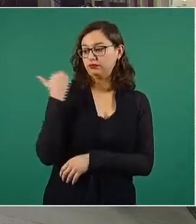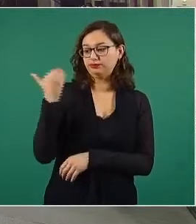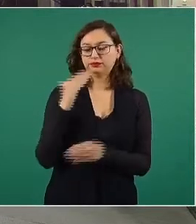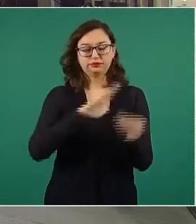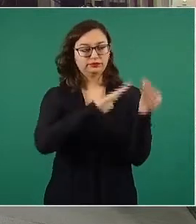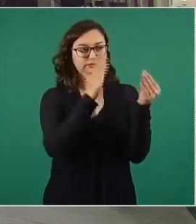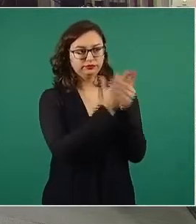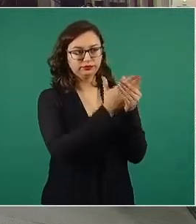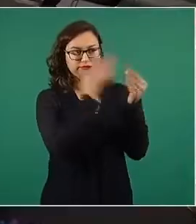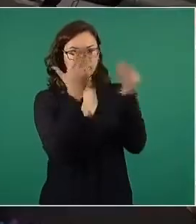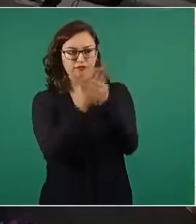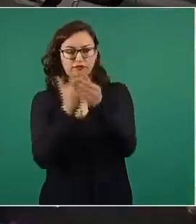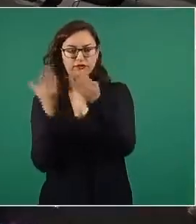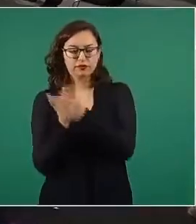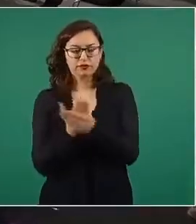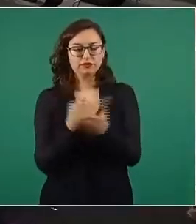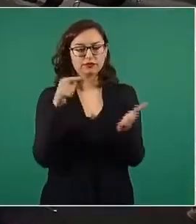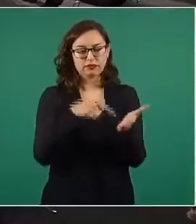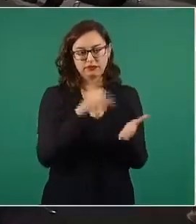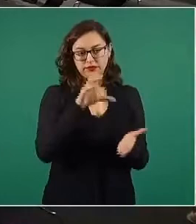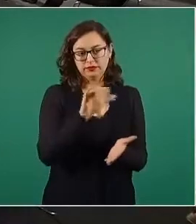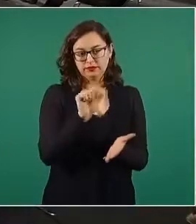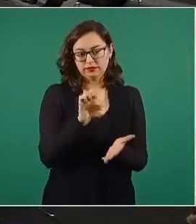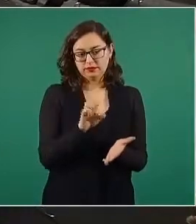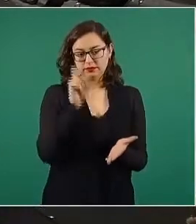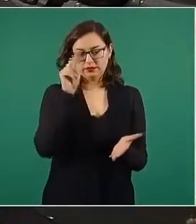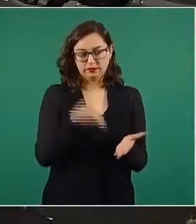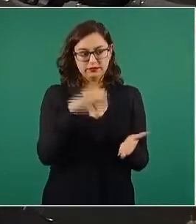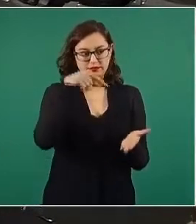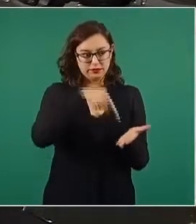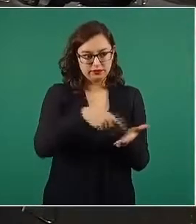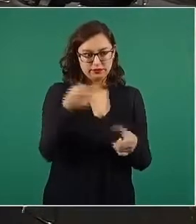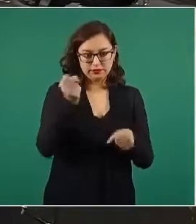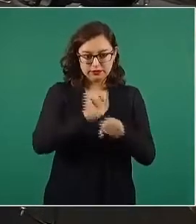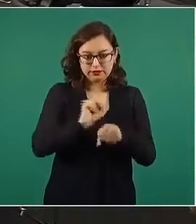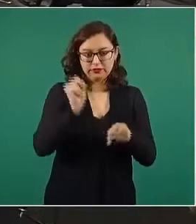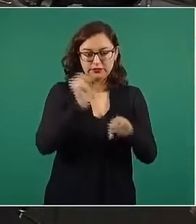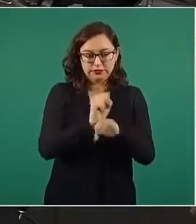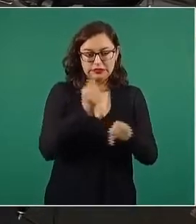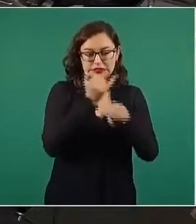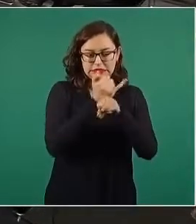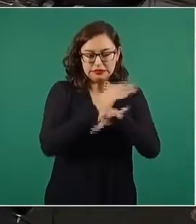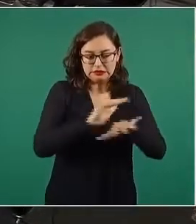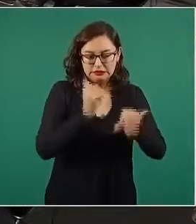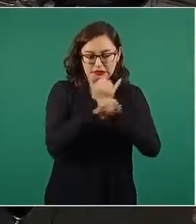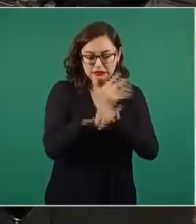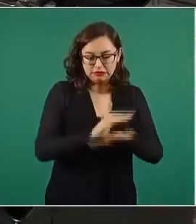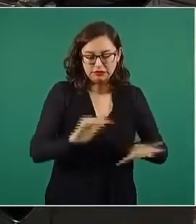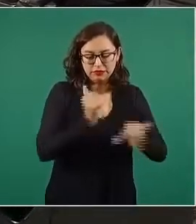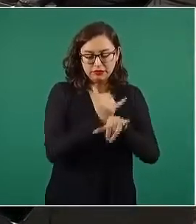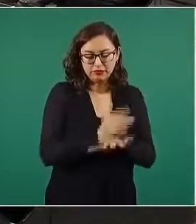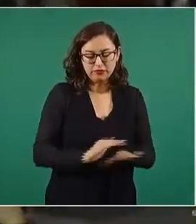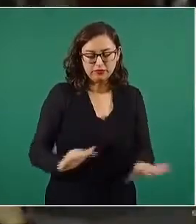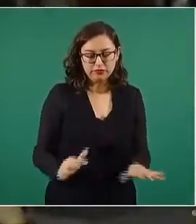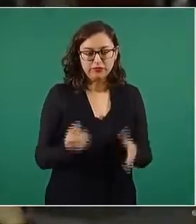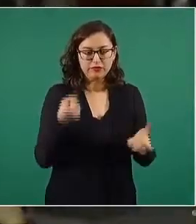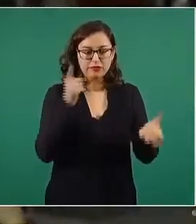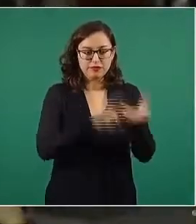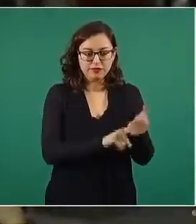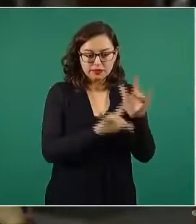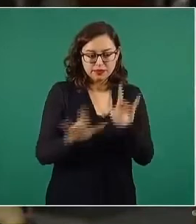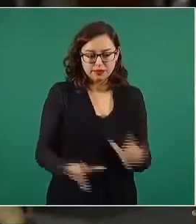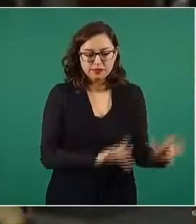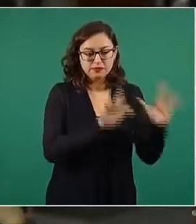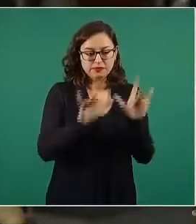fueron hechos por agentes del CISEN. Cada semana hacían informes e incluían audios. Y